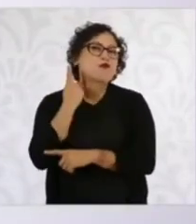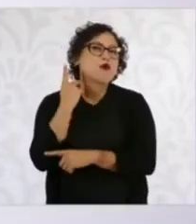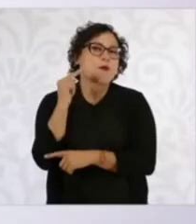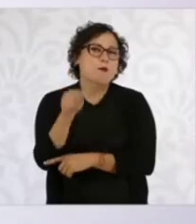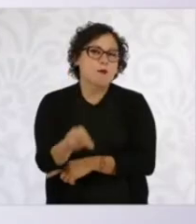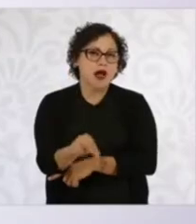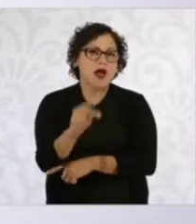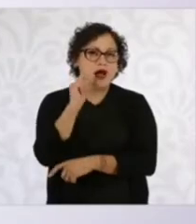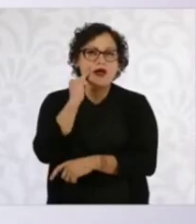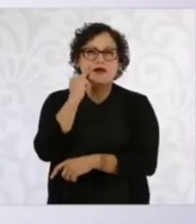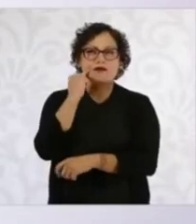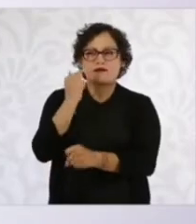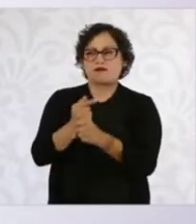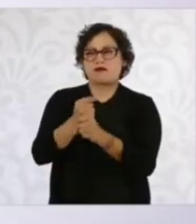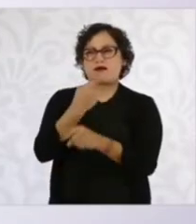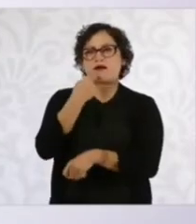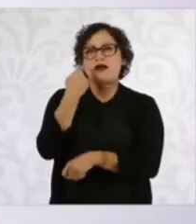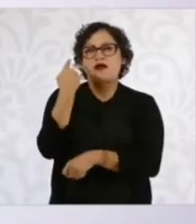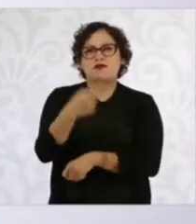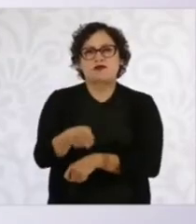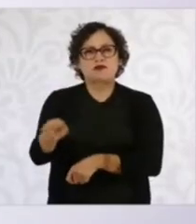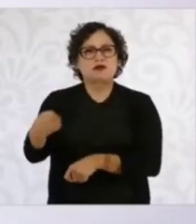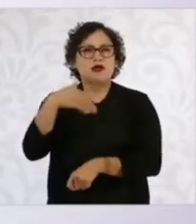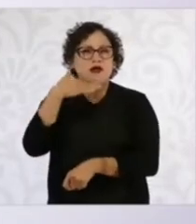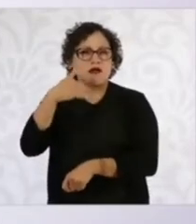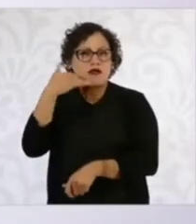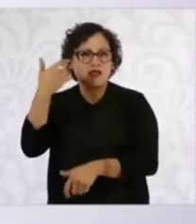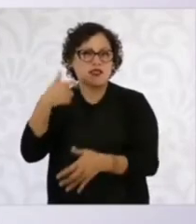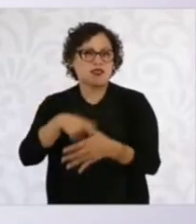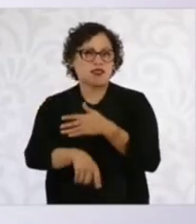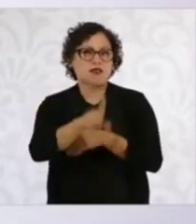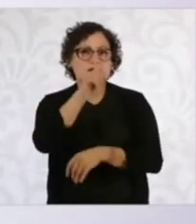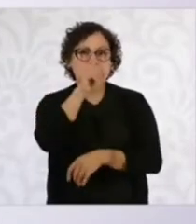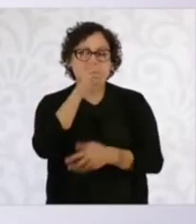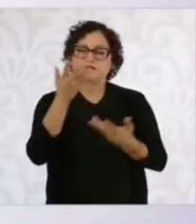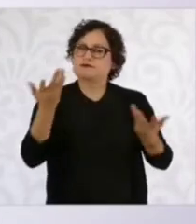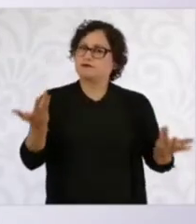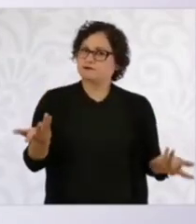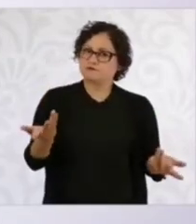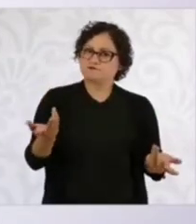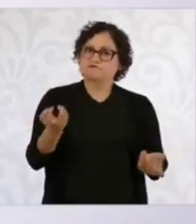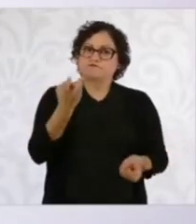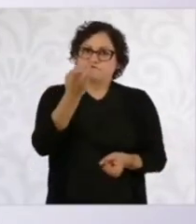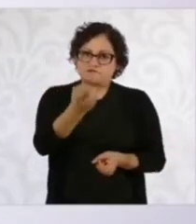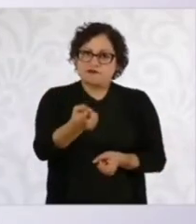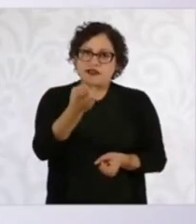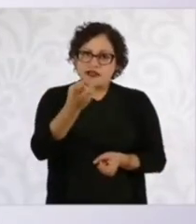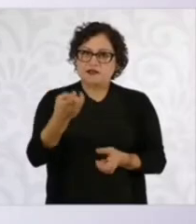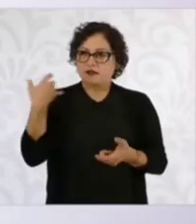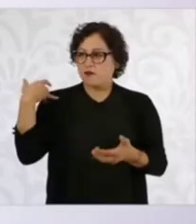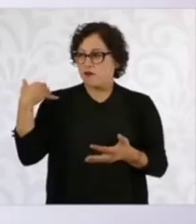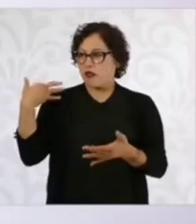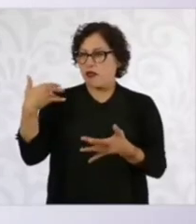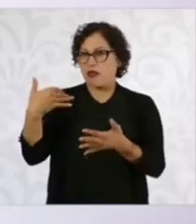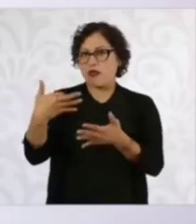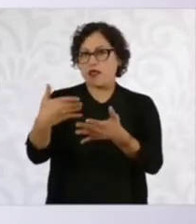este pasado de corrupción. Entonces, pues eso es lo que llevó a la dirigencia del